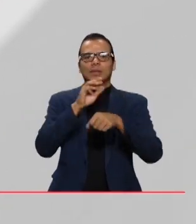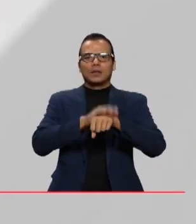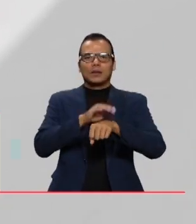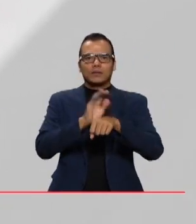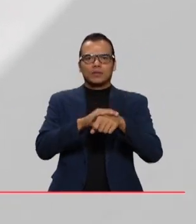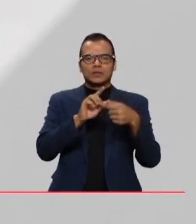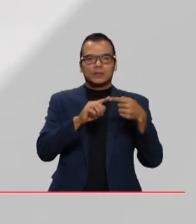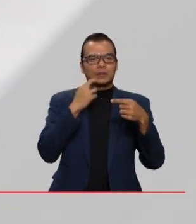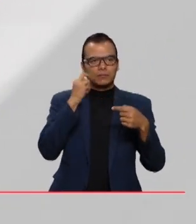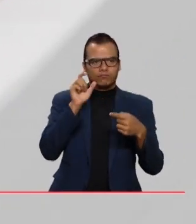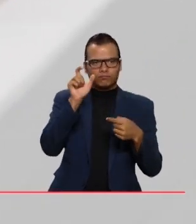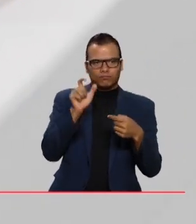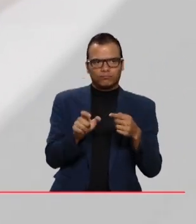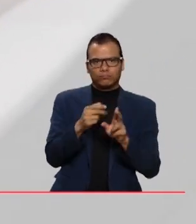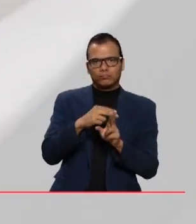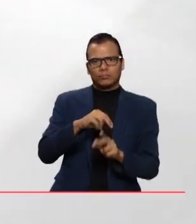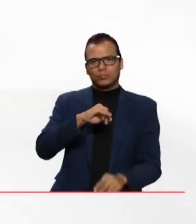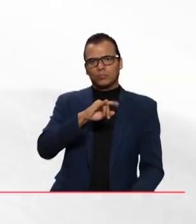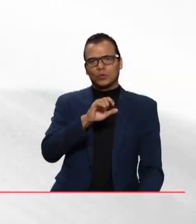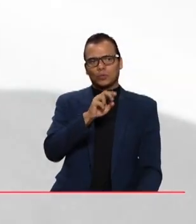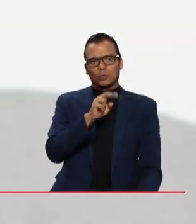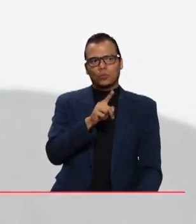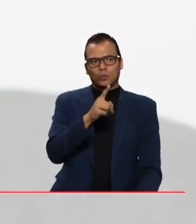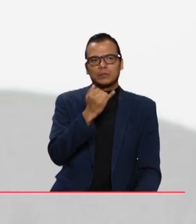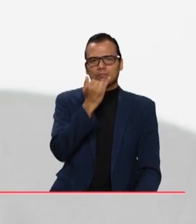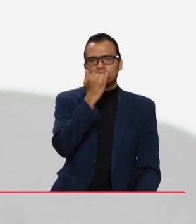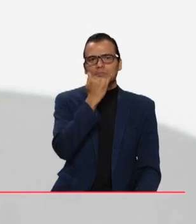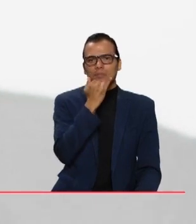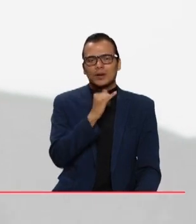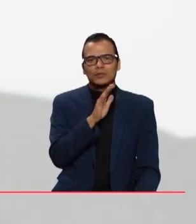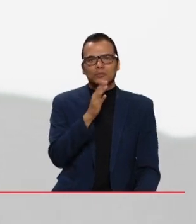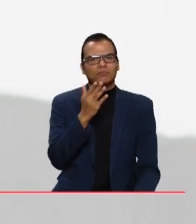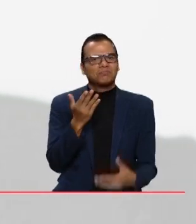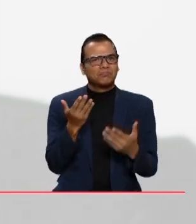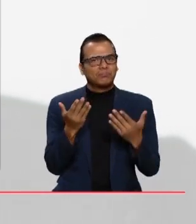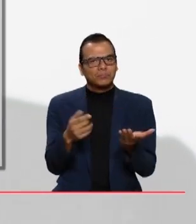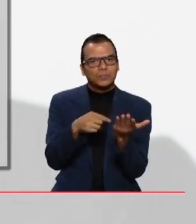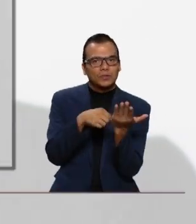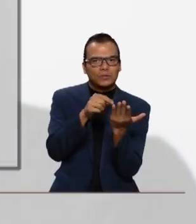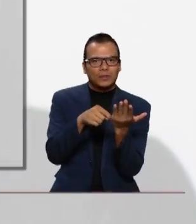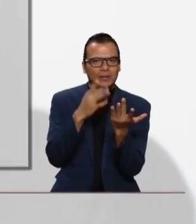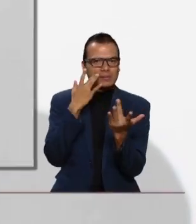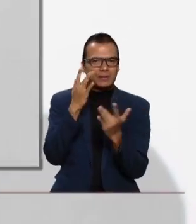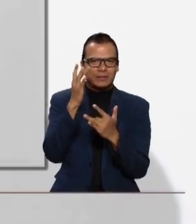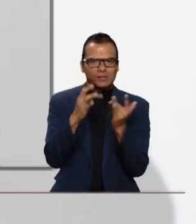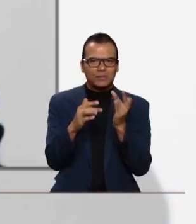Juan Carlos Abadía Campo como coautor penalmente responsable de los delitos de contratos,